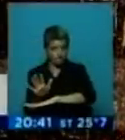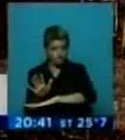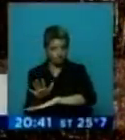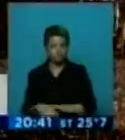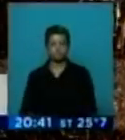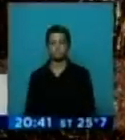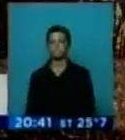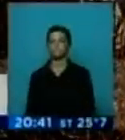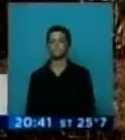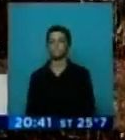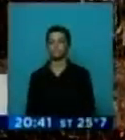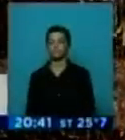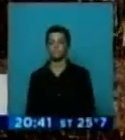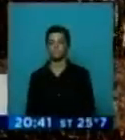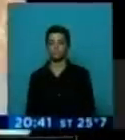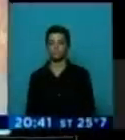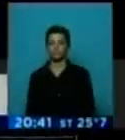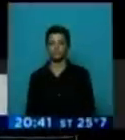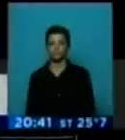Quiero decirles,